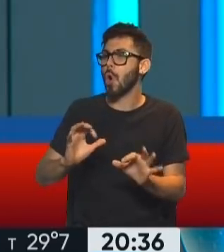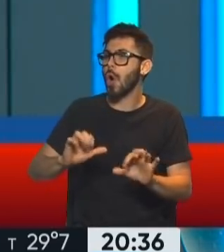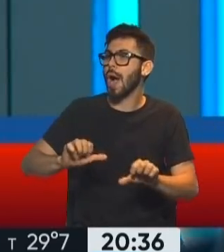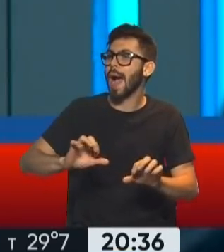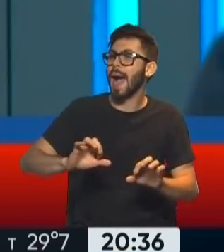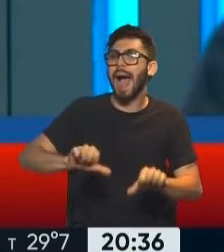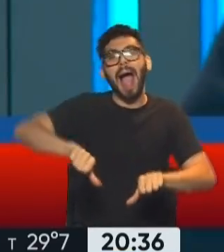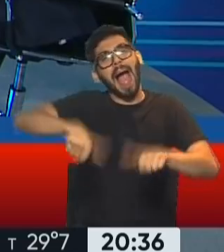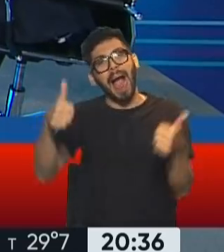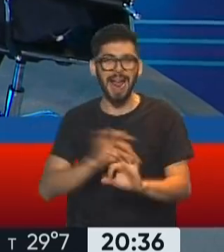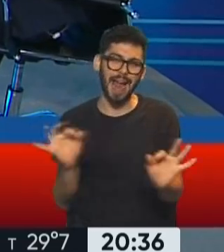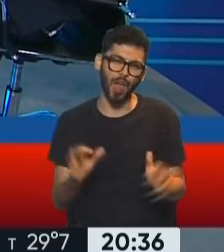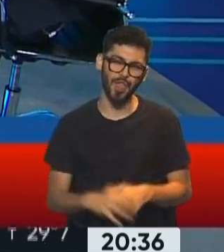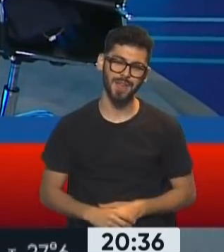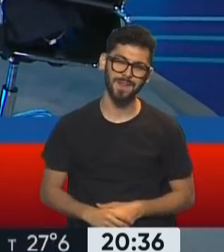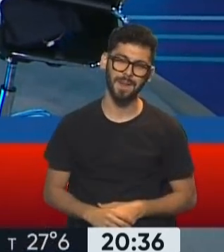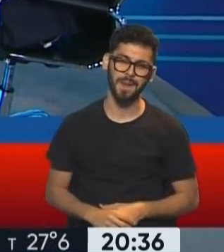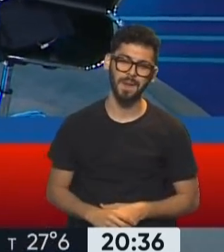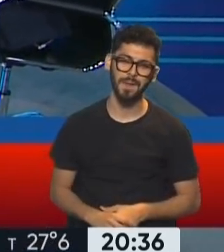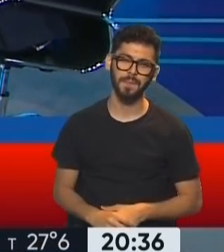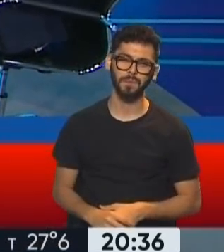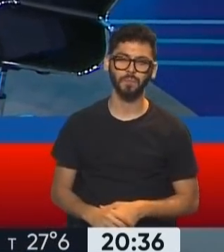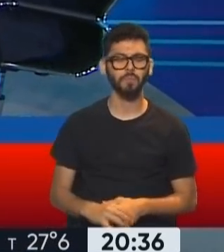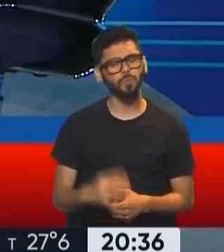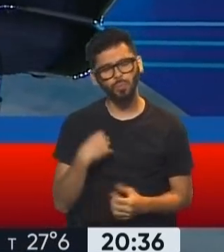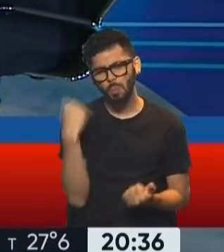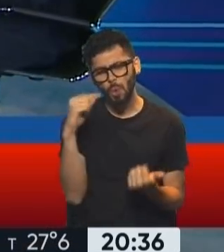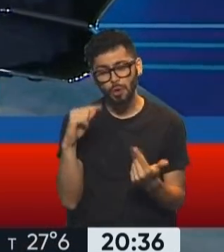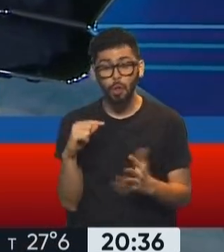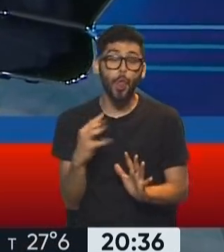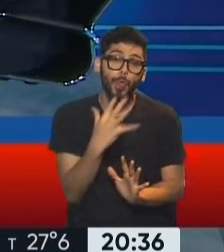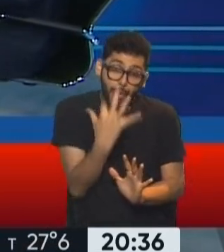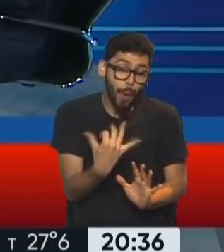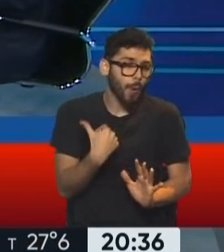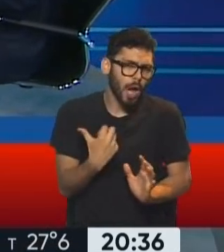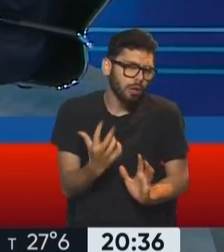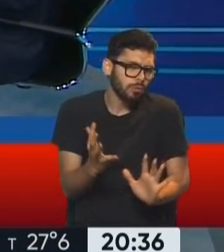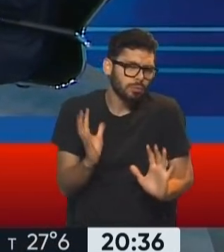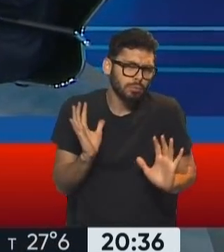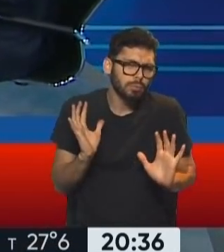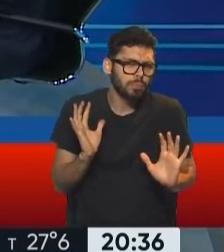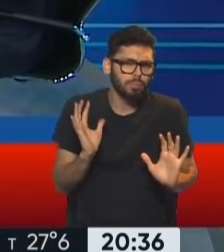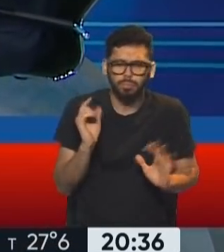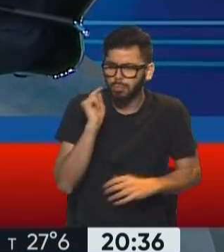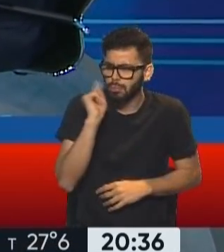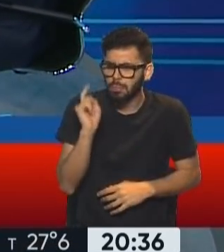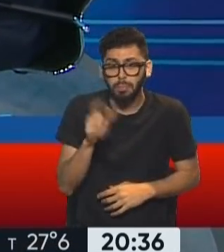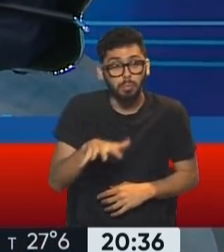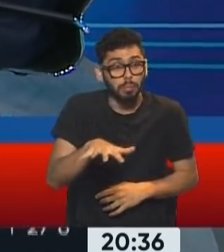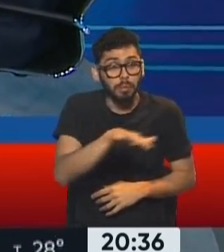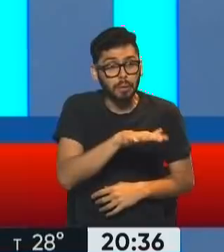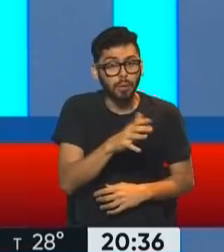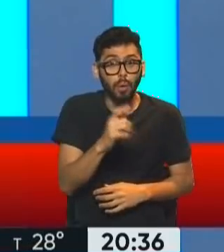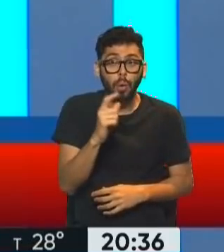Osvaldo. No, varias cosas. Primero, yo en serio digo, me pregunto cómo no tienen vergüenza